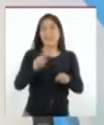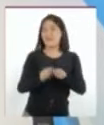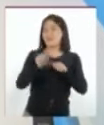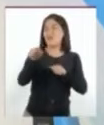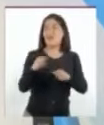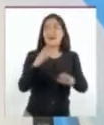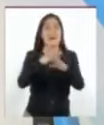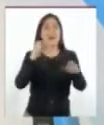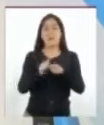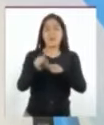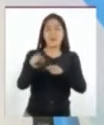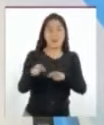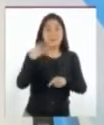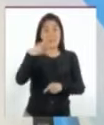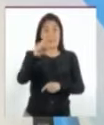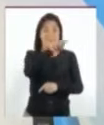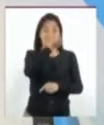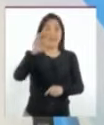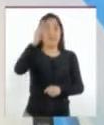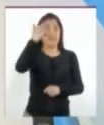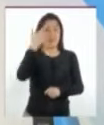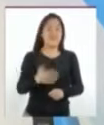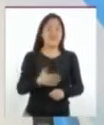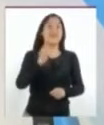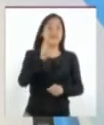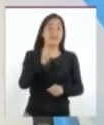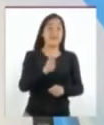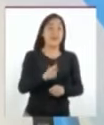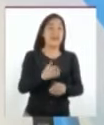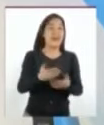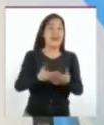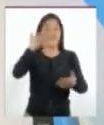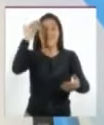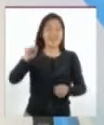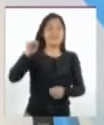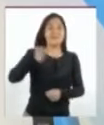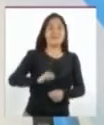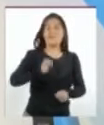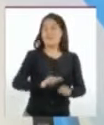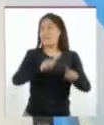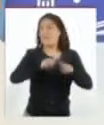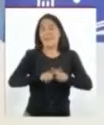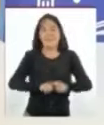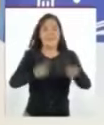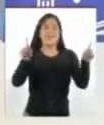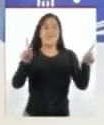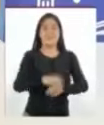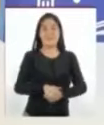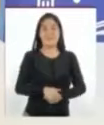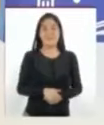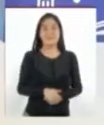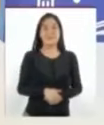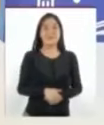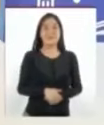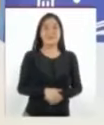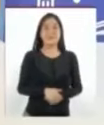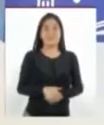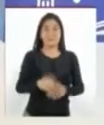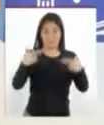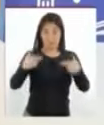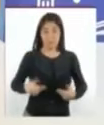fácil de recorrer, pero recuerden que las condiciones eran muy distintas. Los